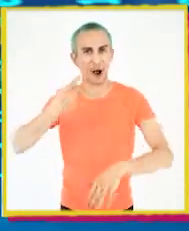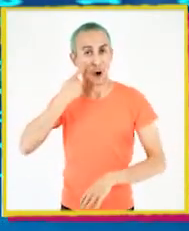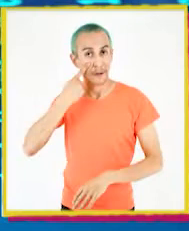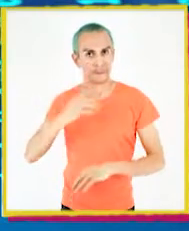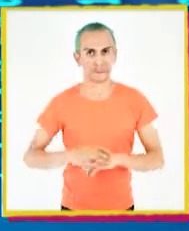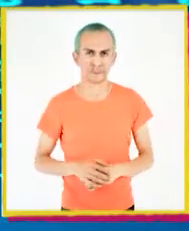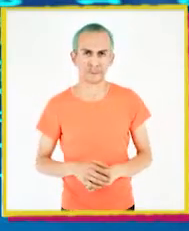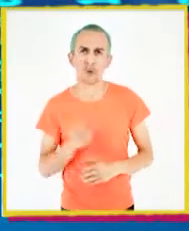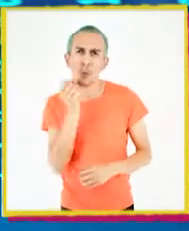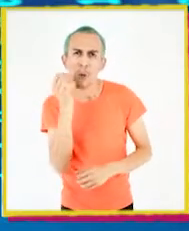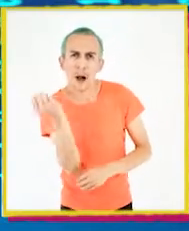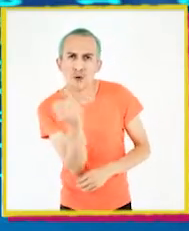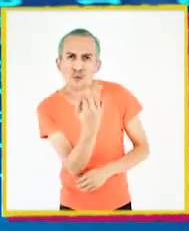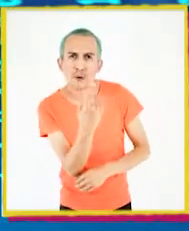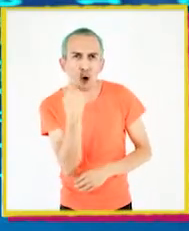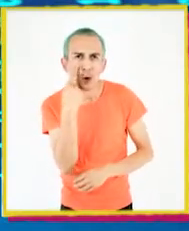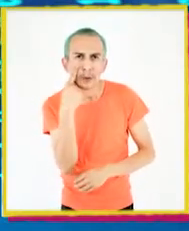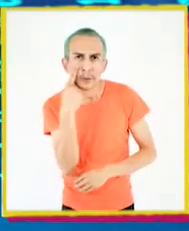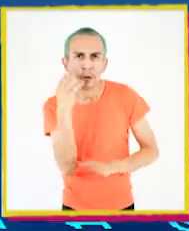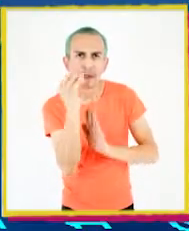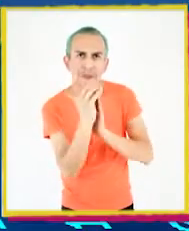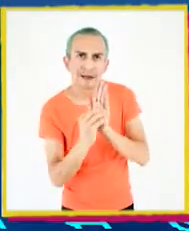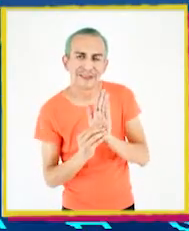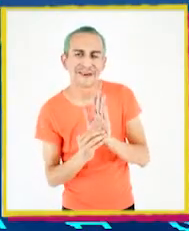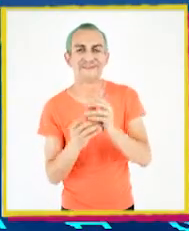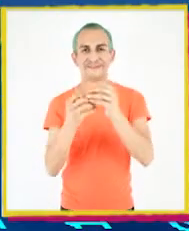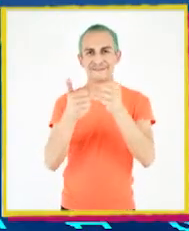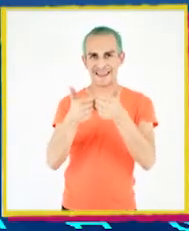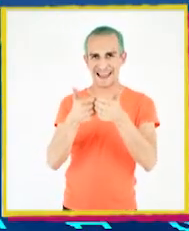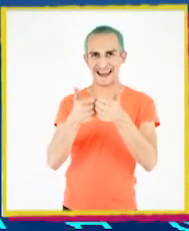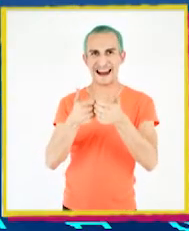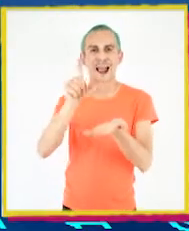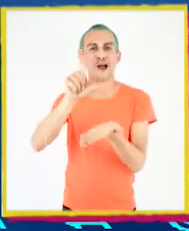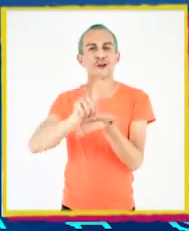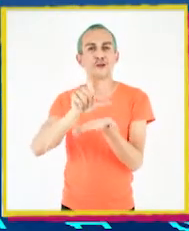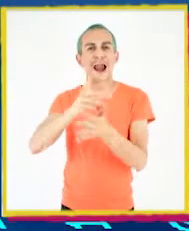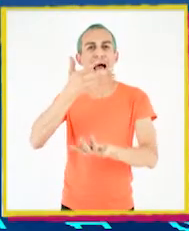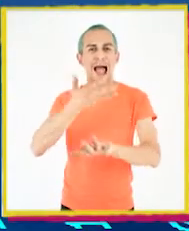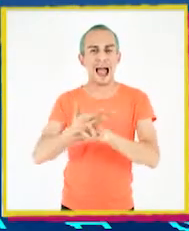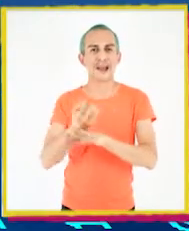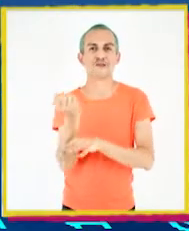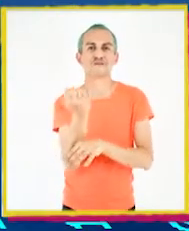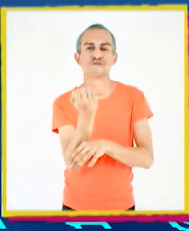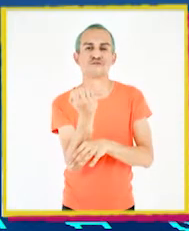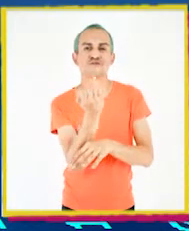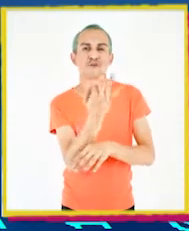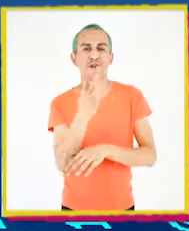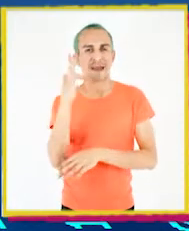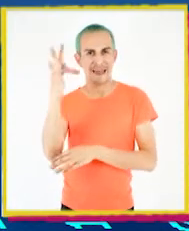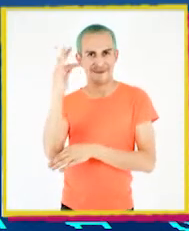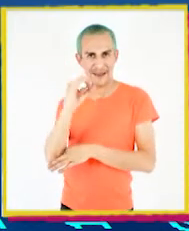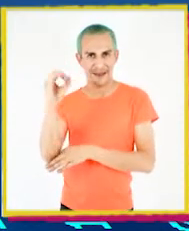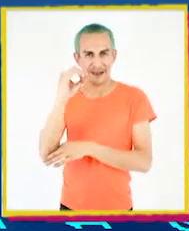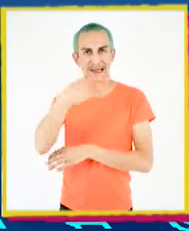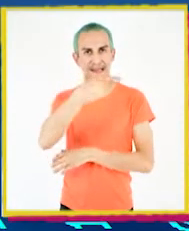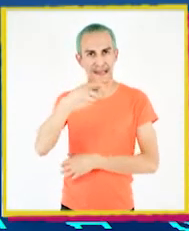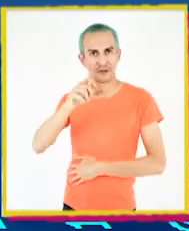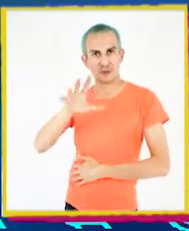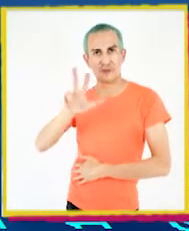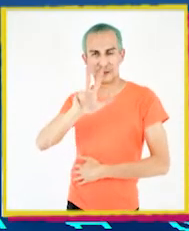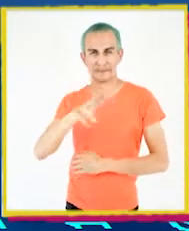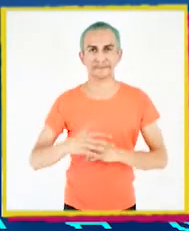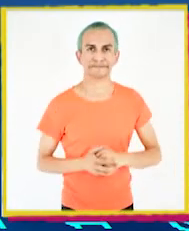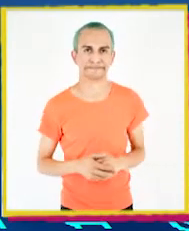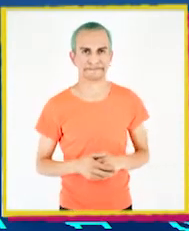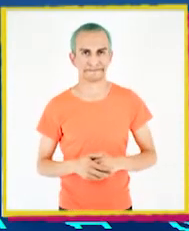conocemos. ¿Cuál dato conocemos? Bien, en el lugar donde tenemos los grados Fahrenheit, escribiremos el número